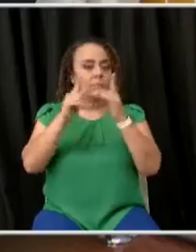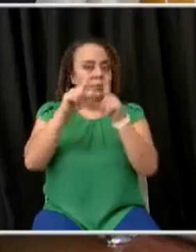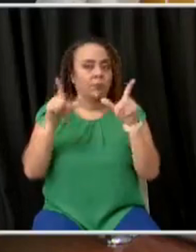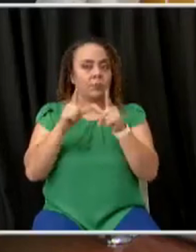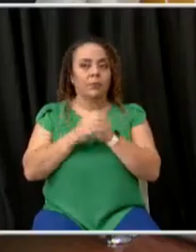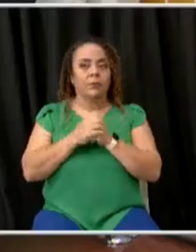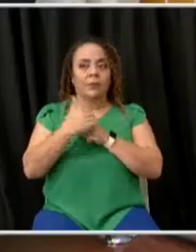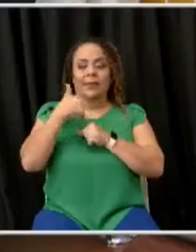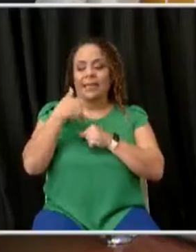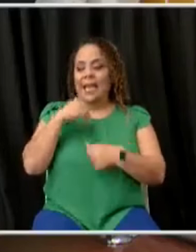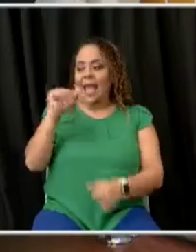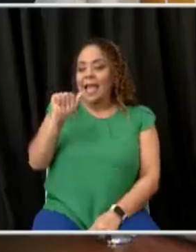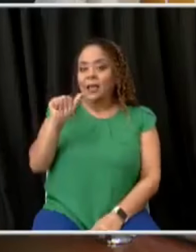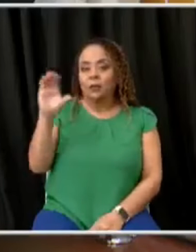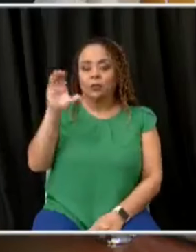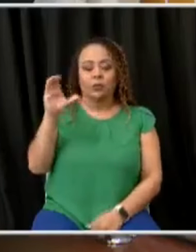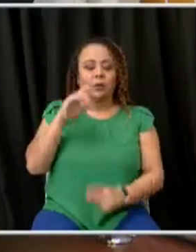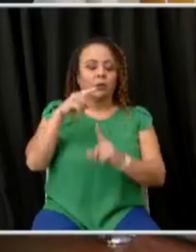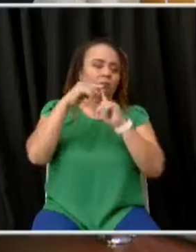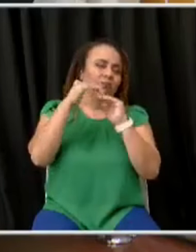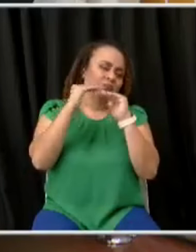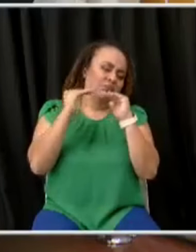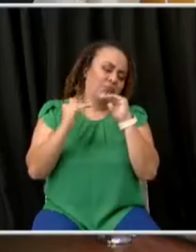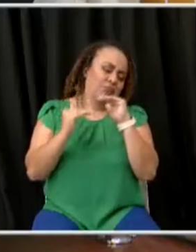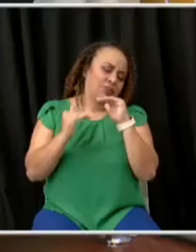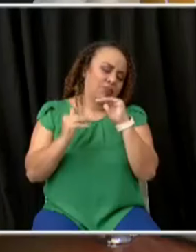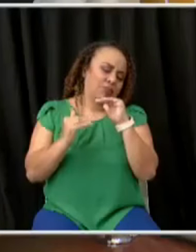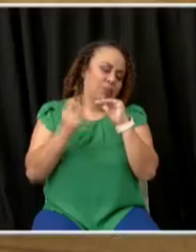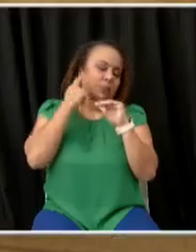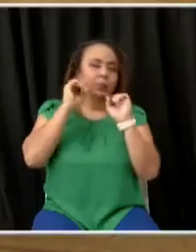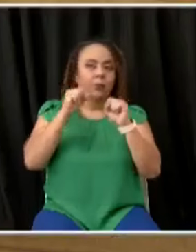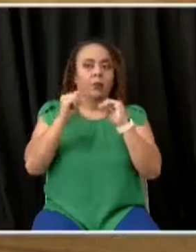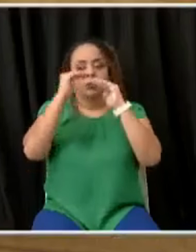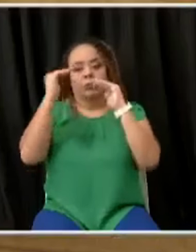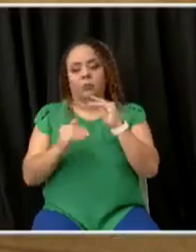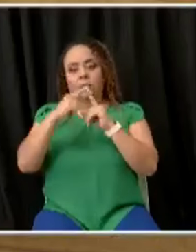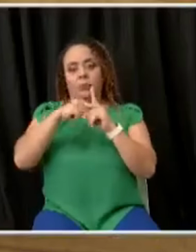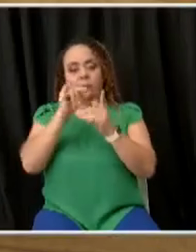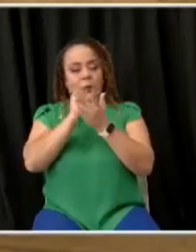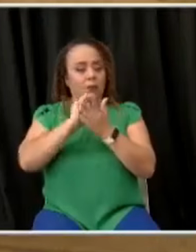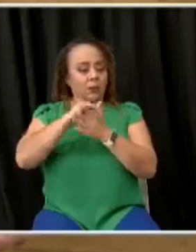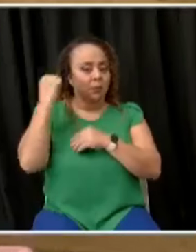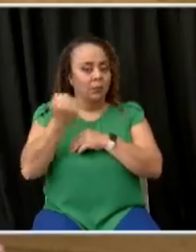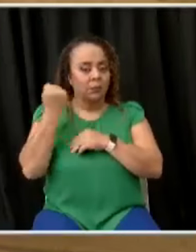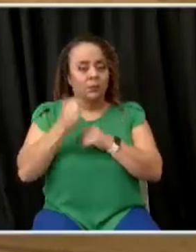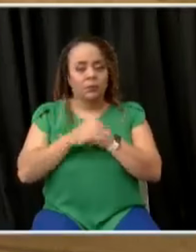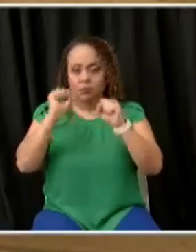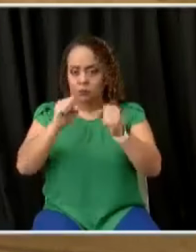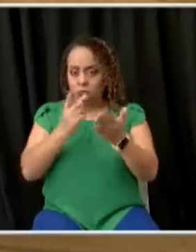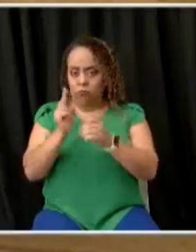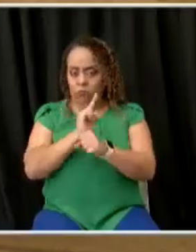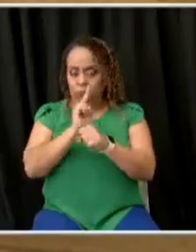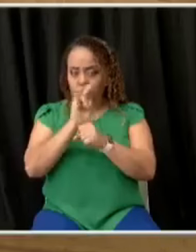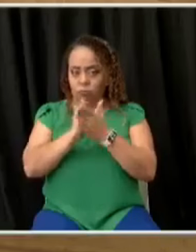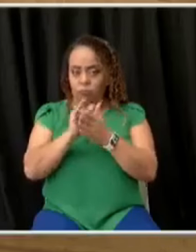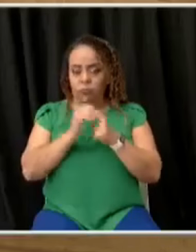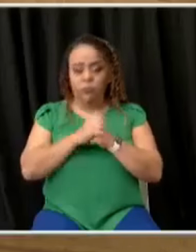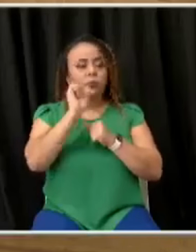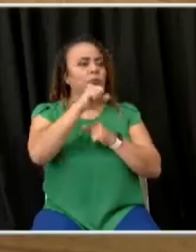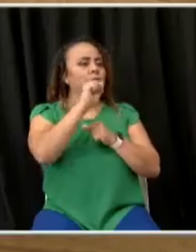donde tenga el aire acondicionado súper bajo para bajarle la temperatura así de golpe? ¿Podría ser válido esto también? Sí, siempre